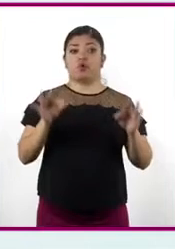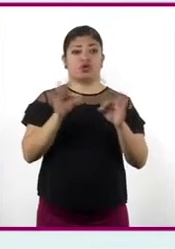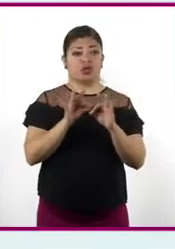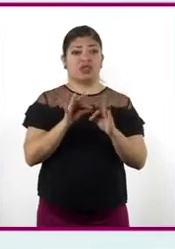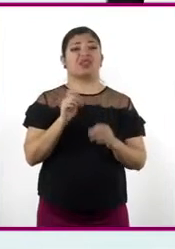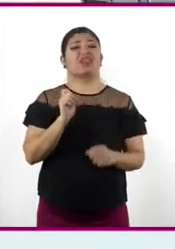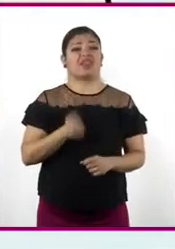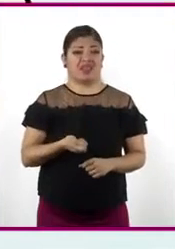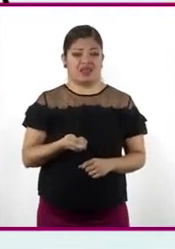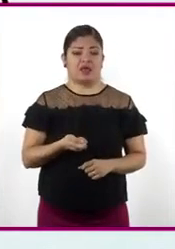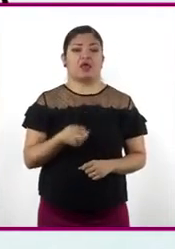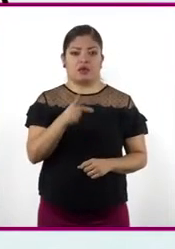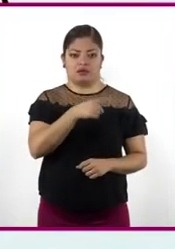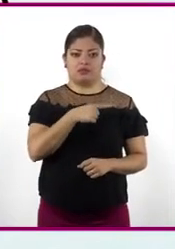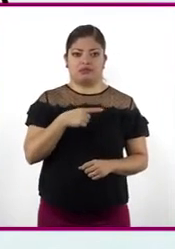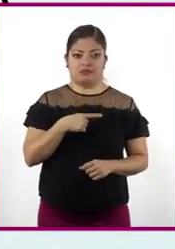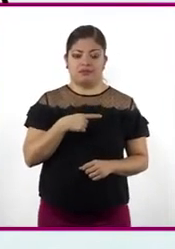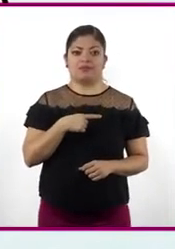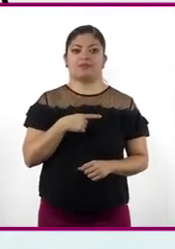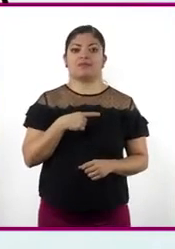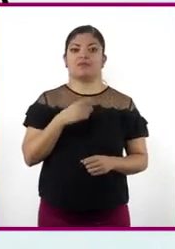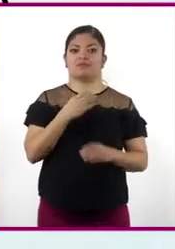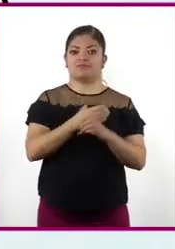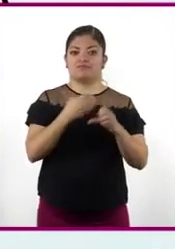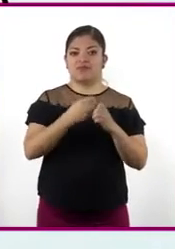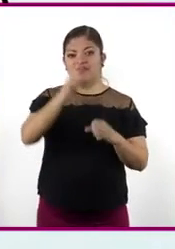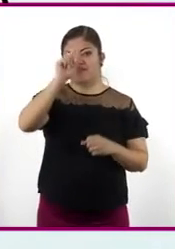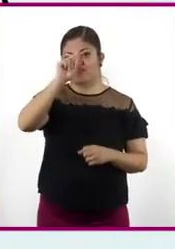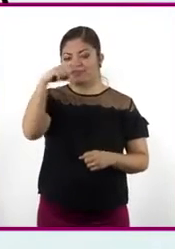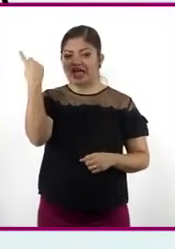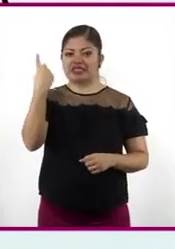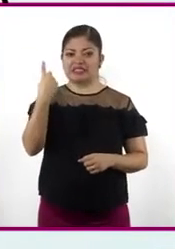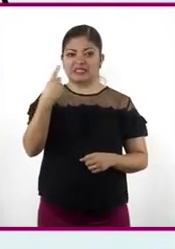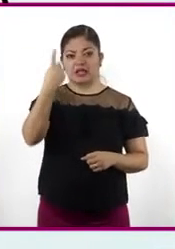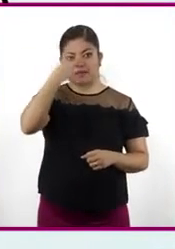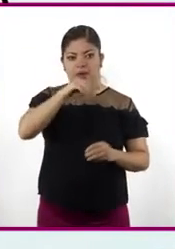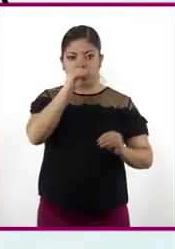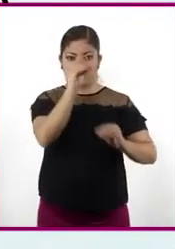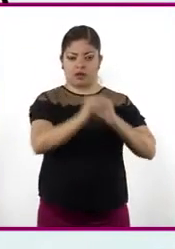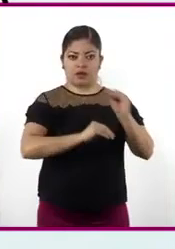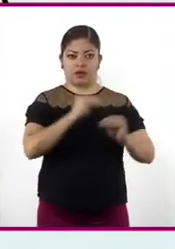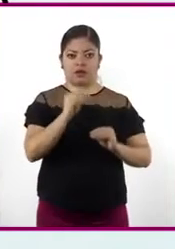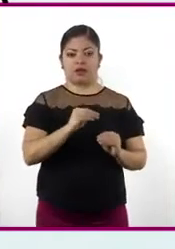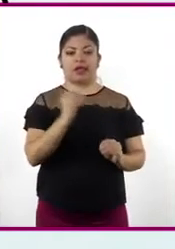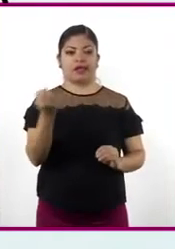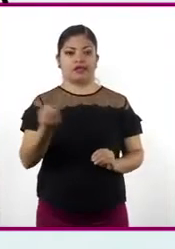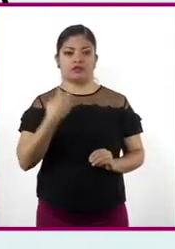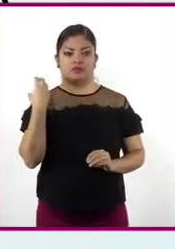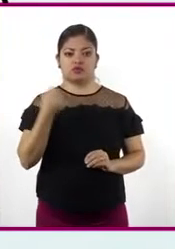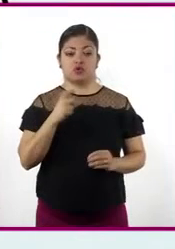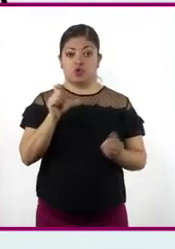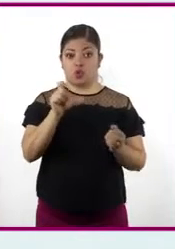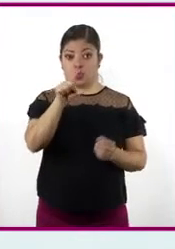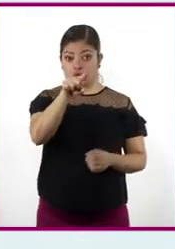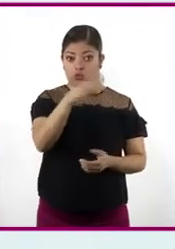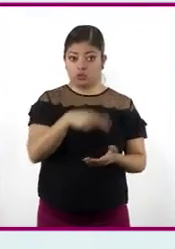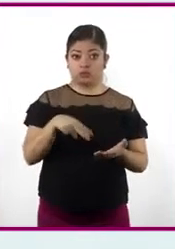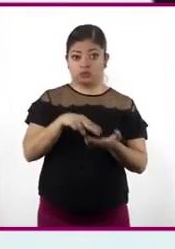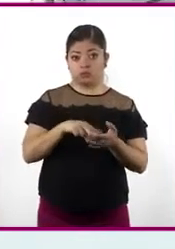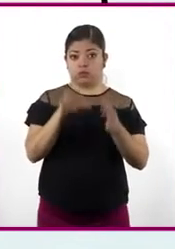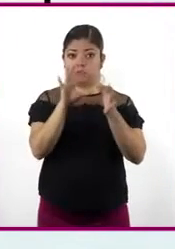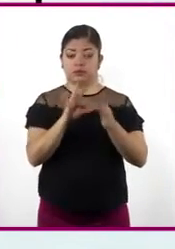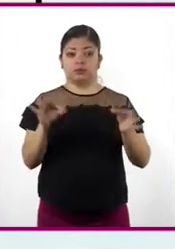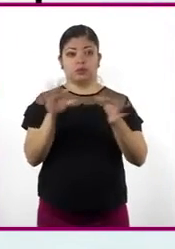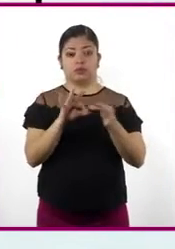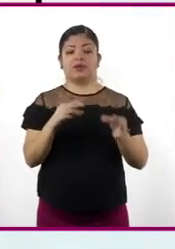es decir, todos aquellos elementos que faciliten nuestra exposición. En la exposición oral debemos usar un